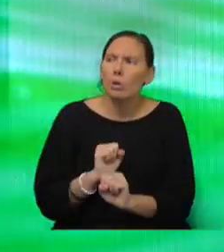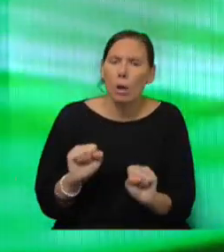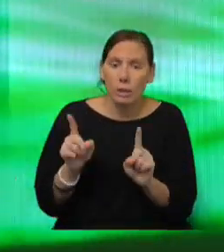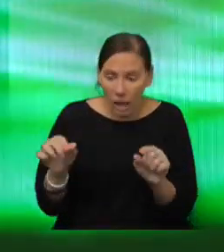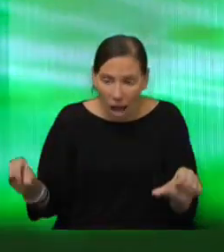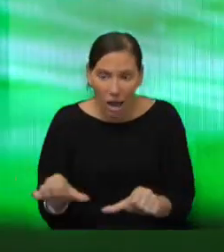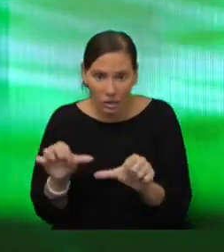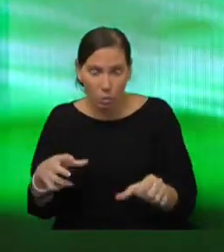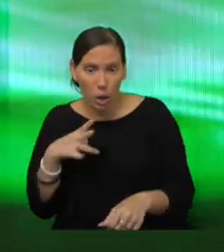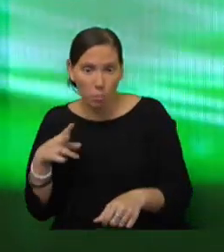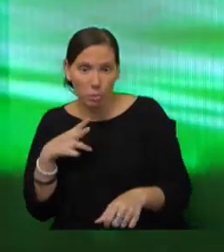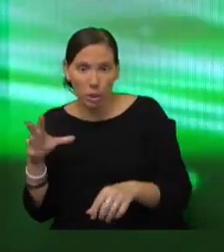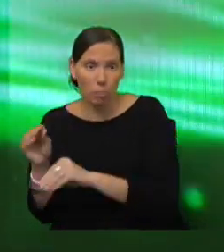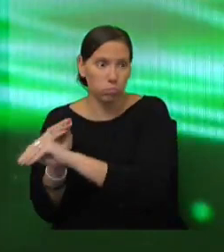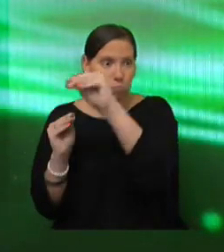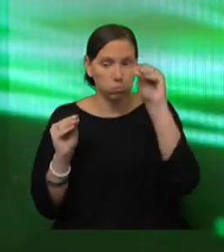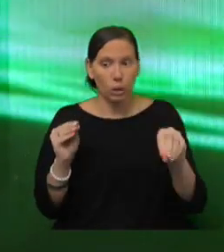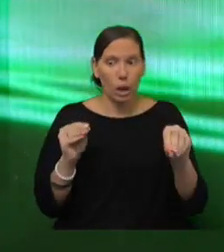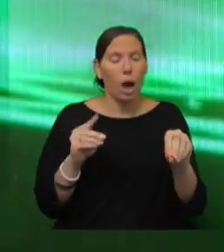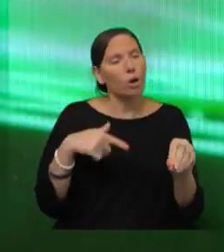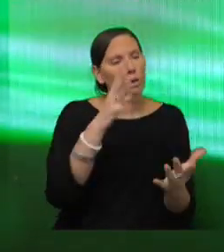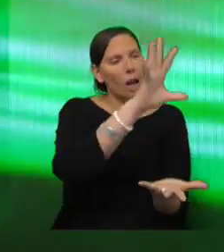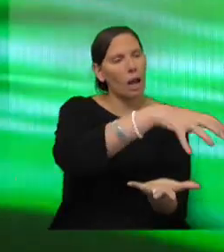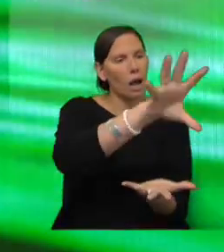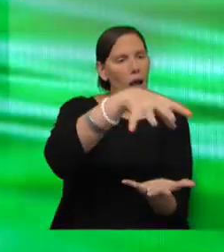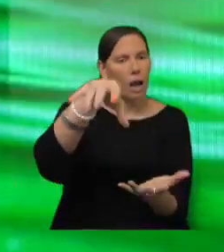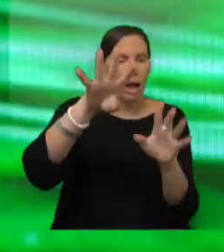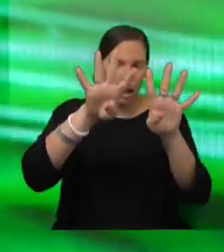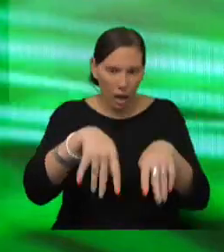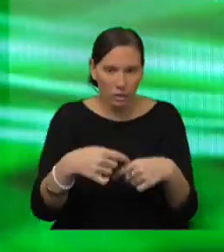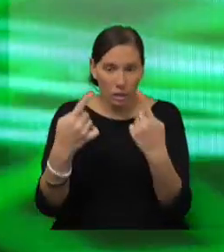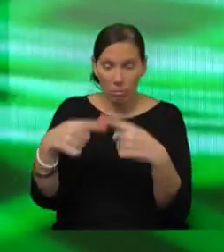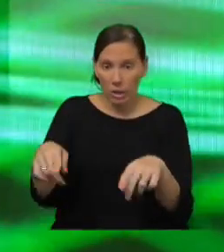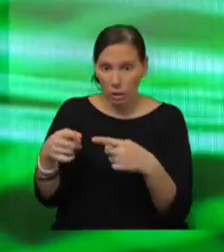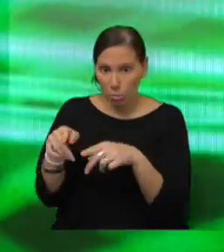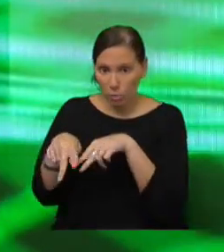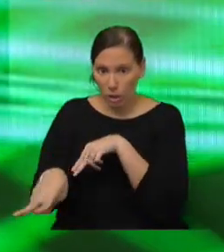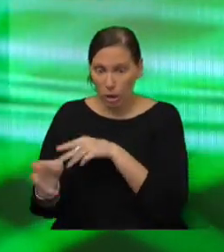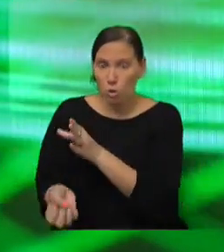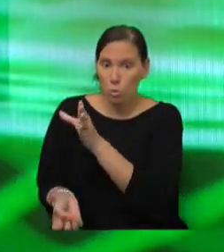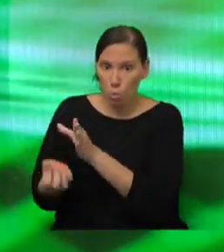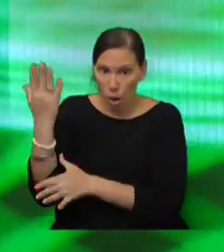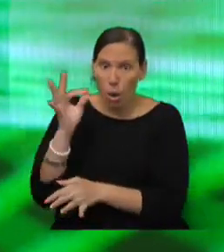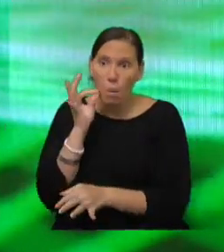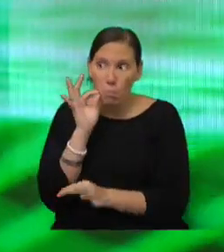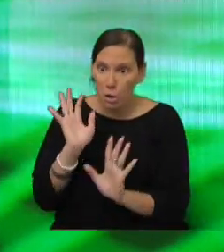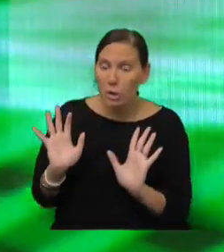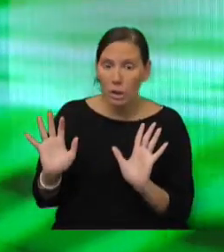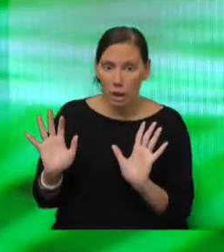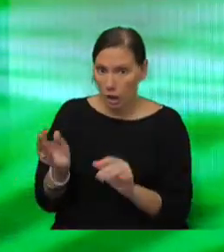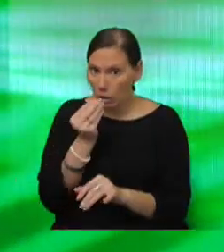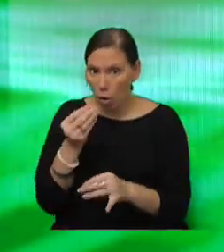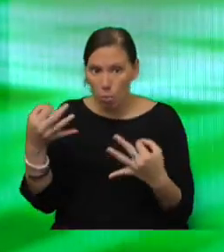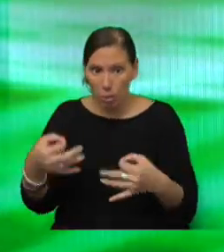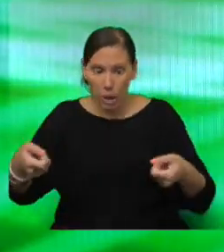actividad del privado a todas las cárceles del país donde A diferencia de punta de areles nuevo que está prolija amente se come bien con